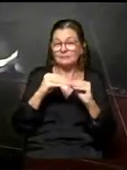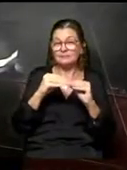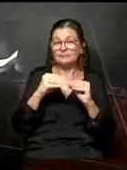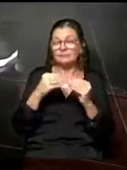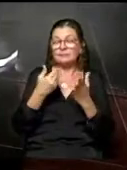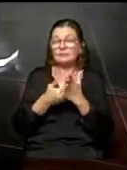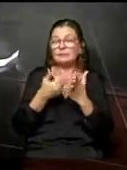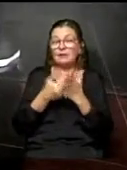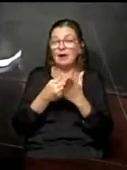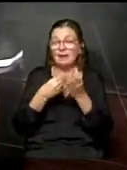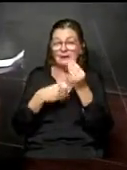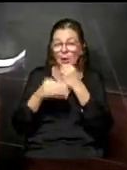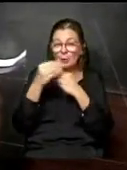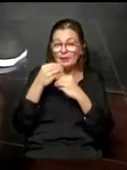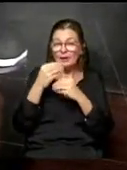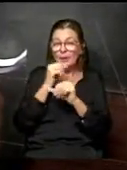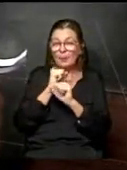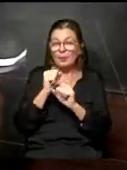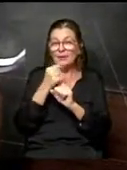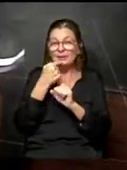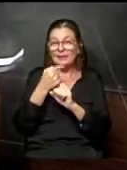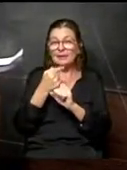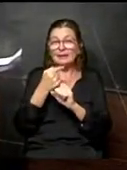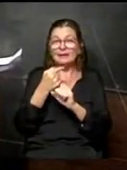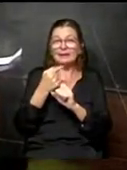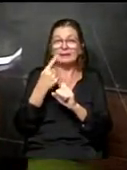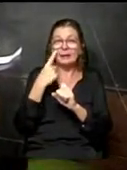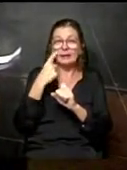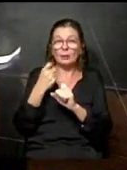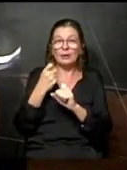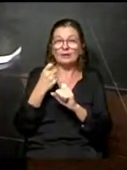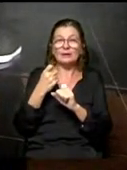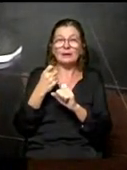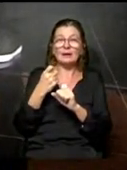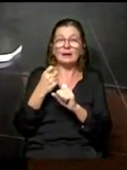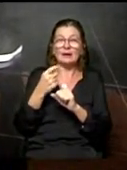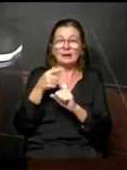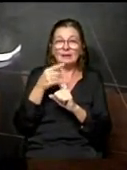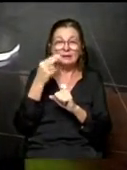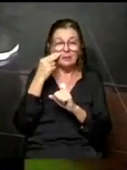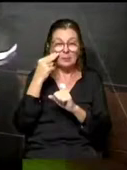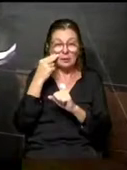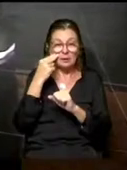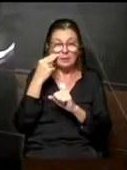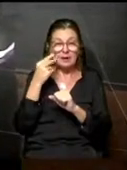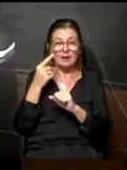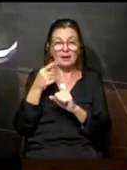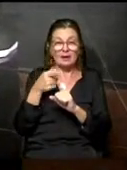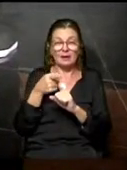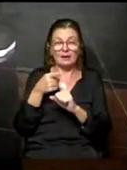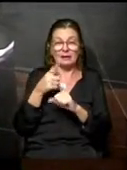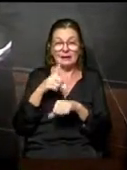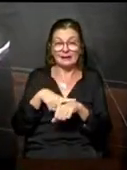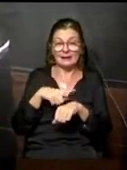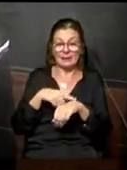alimentaria, porque justamente lo que permite esto es medir, ¿no? Medir esta problemática y monitorearla en el